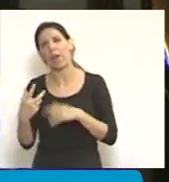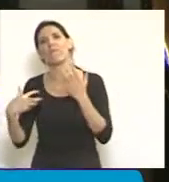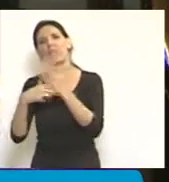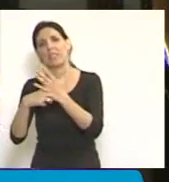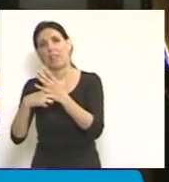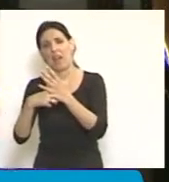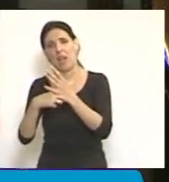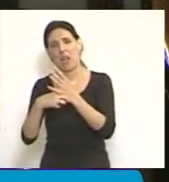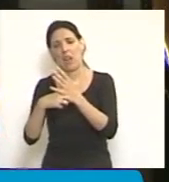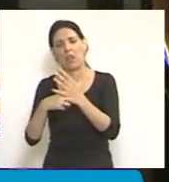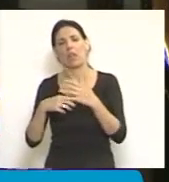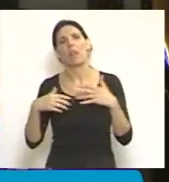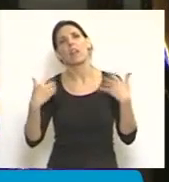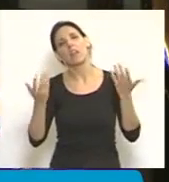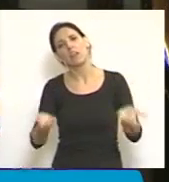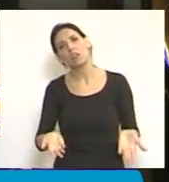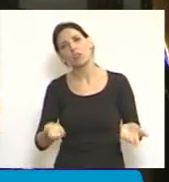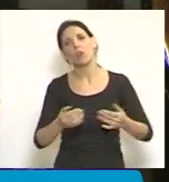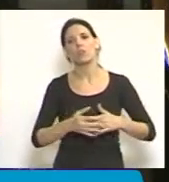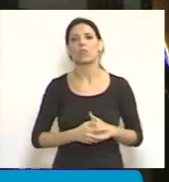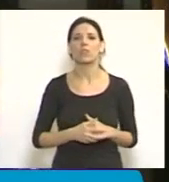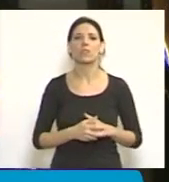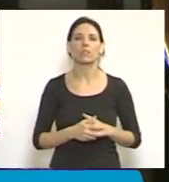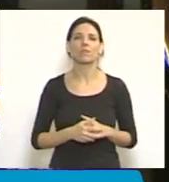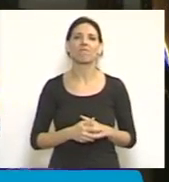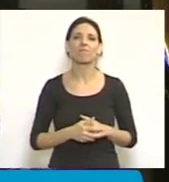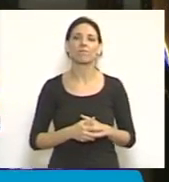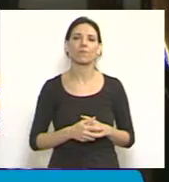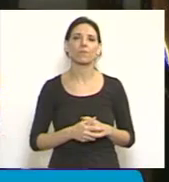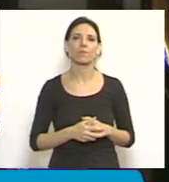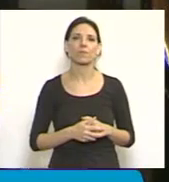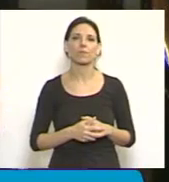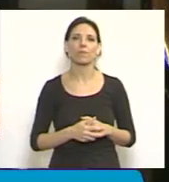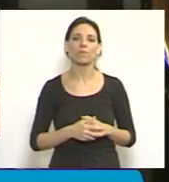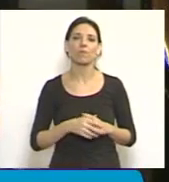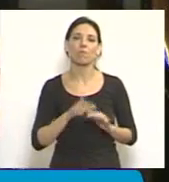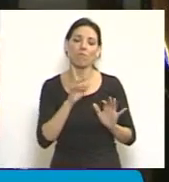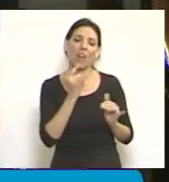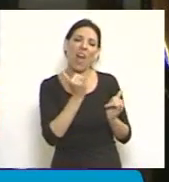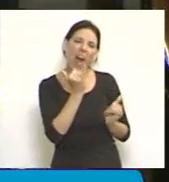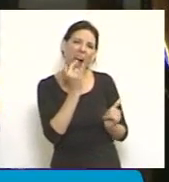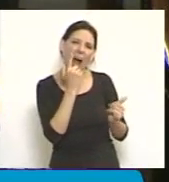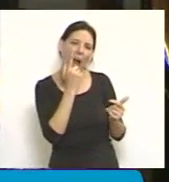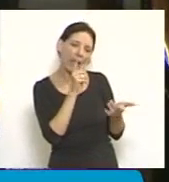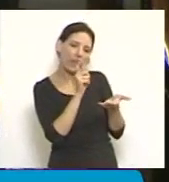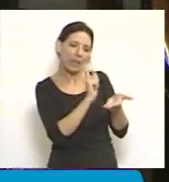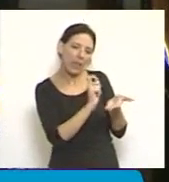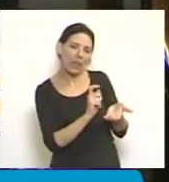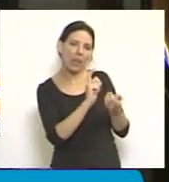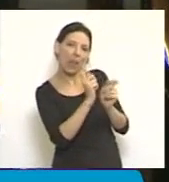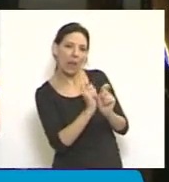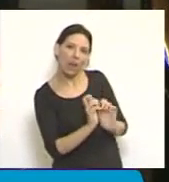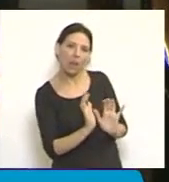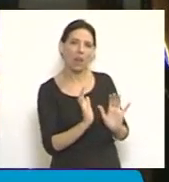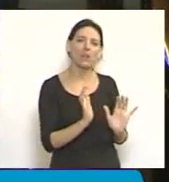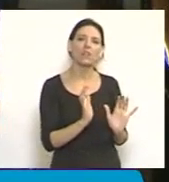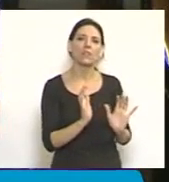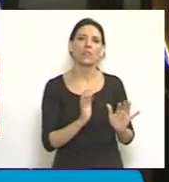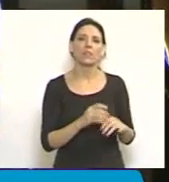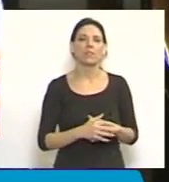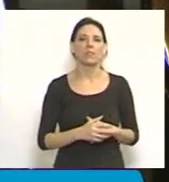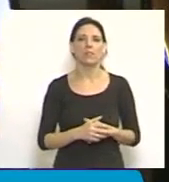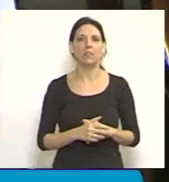los peligros no son tantos, la ley es más razonable, además la función de los defensores es menos peligrosa